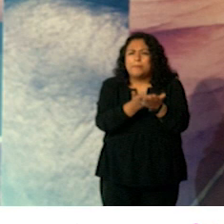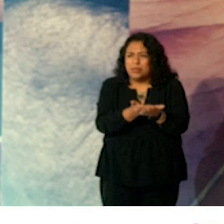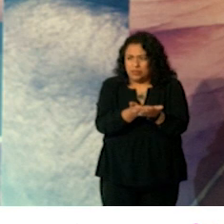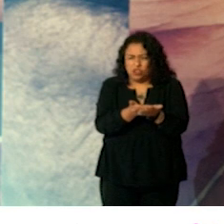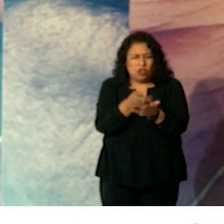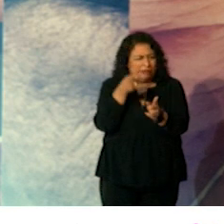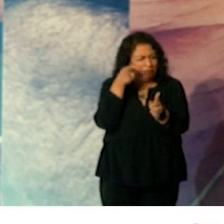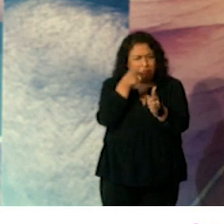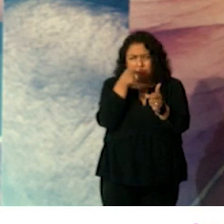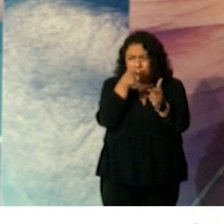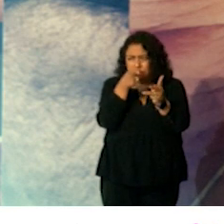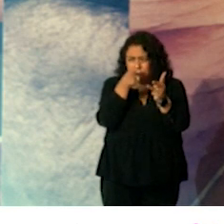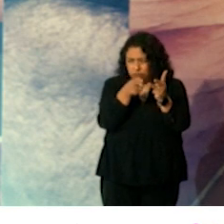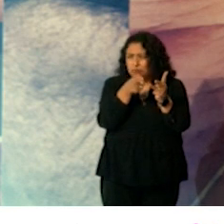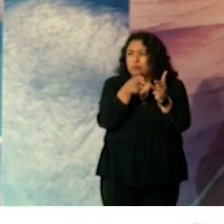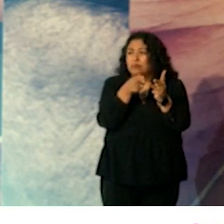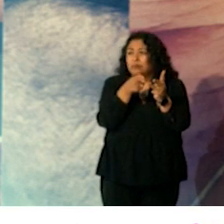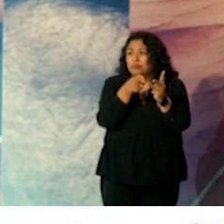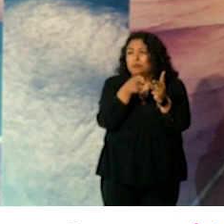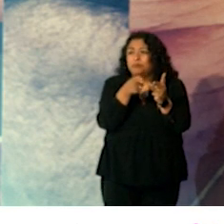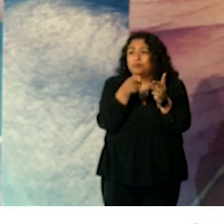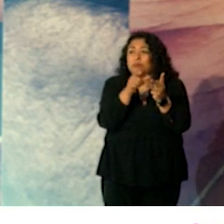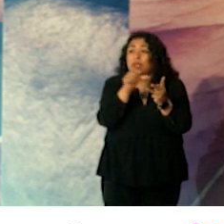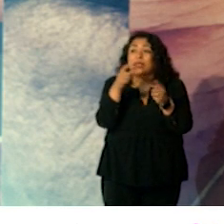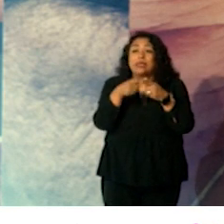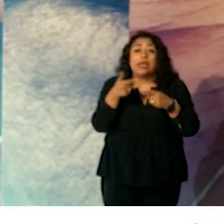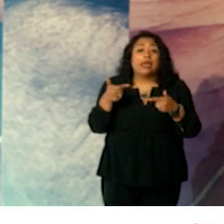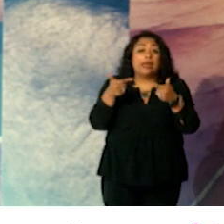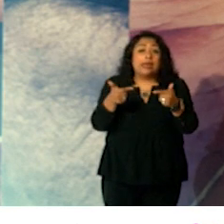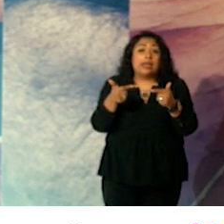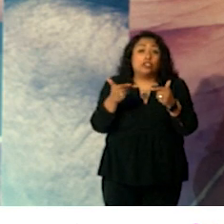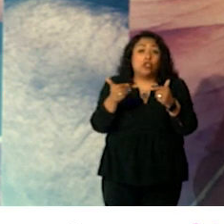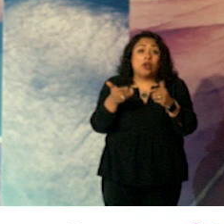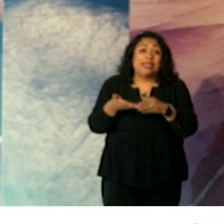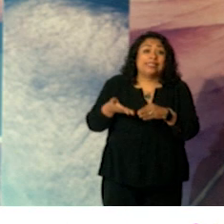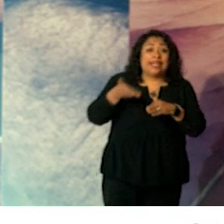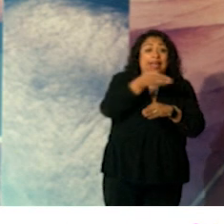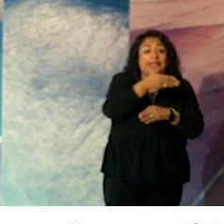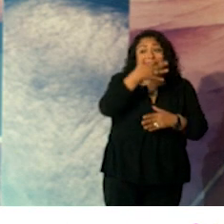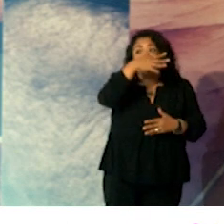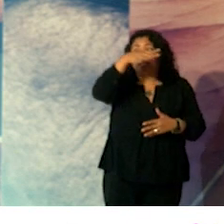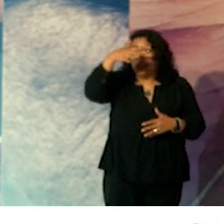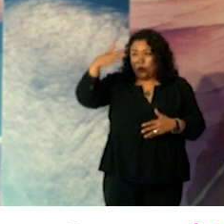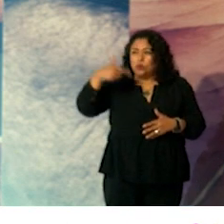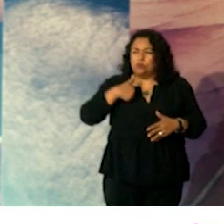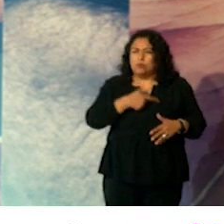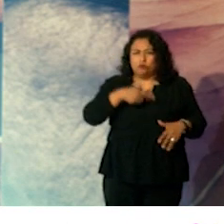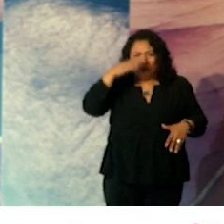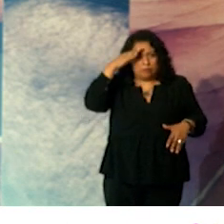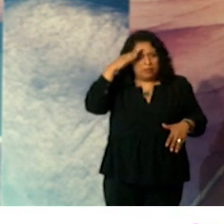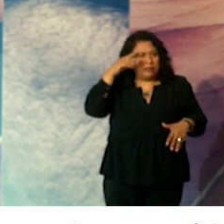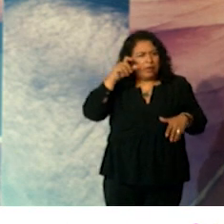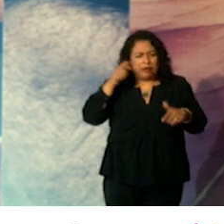peticiones muy puntuales que haríamos a las generaciones de arriba, a los adultos. Me gusta mucho pensar en que somos